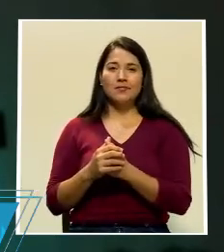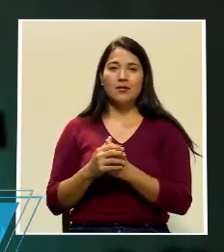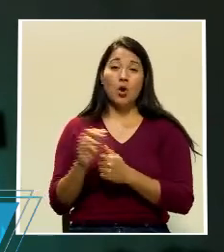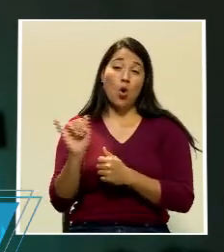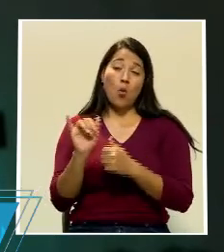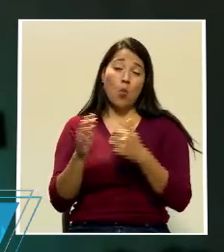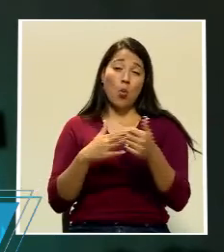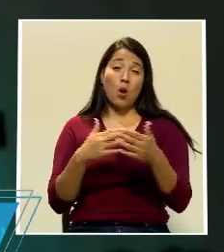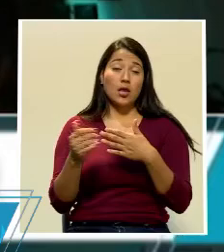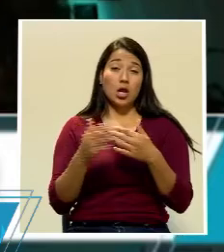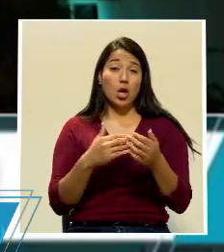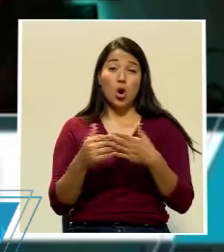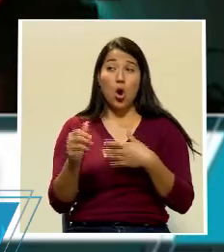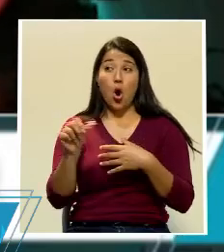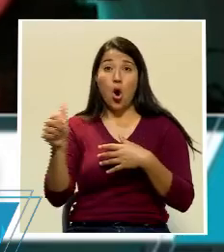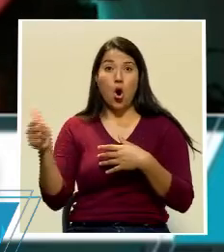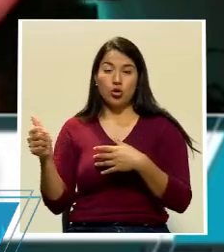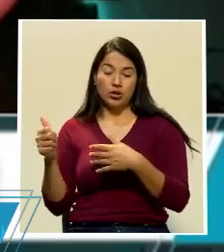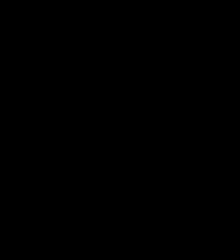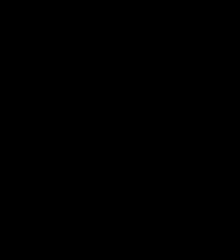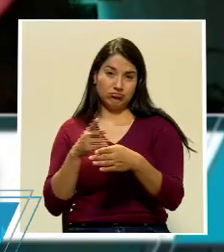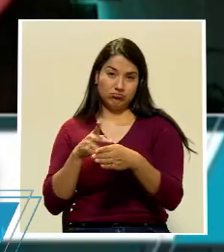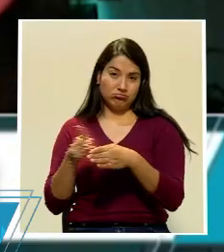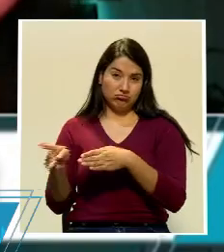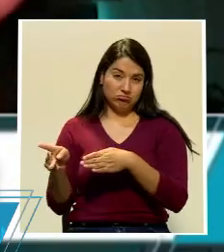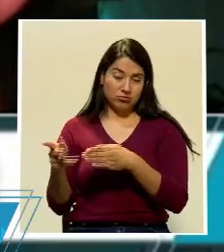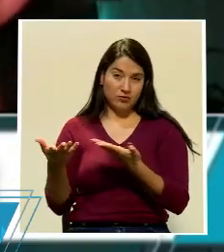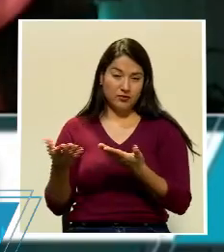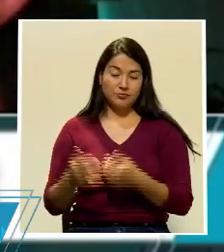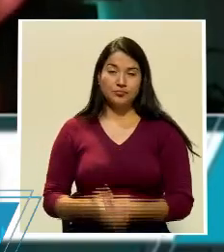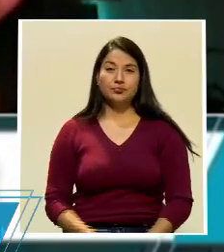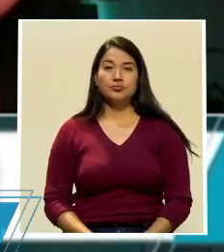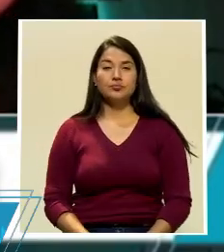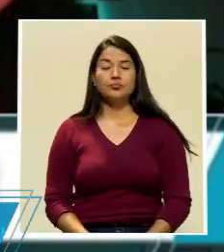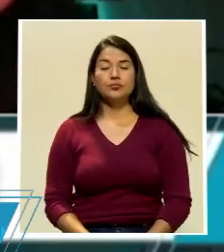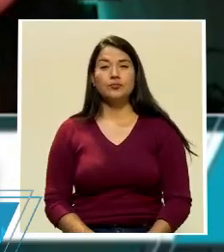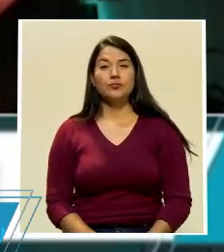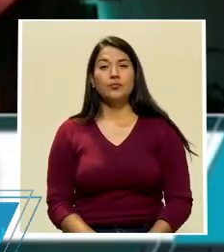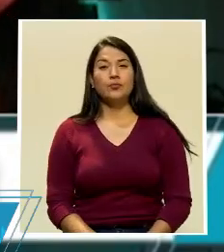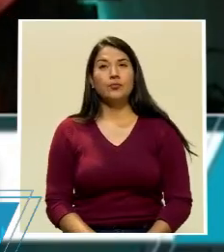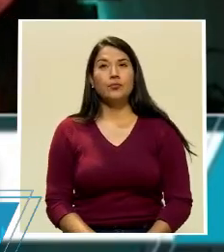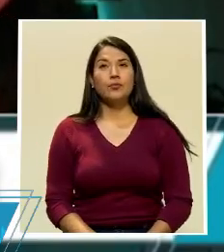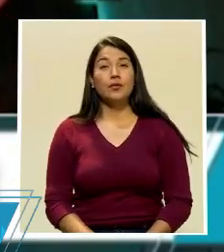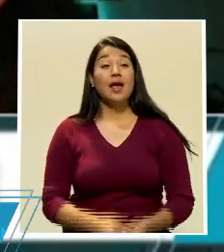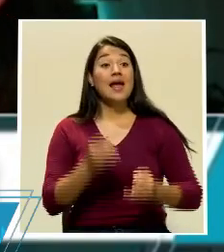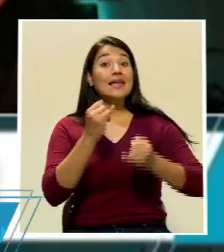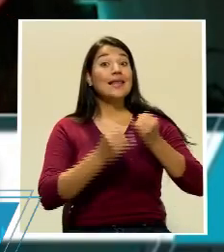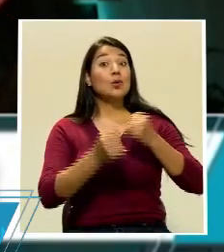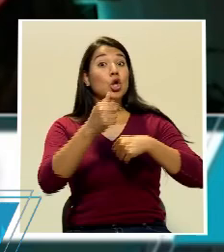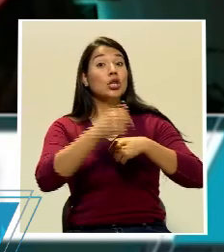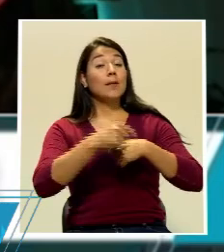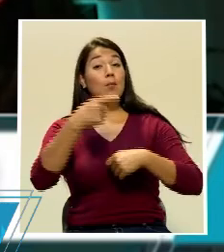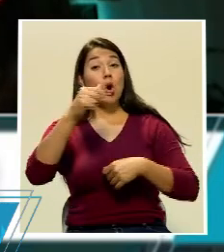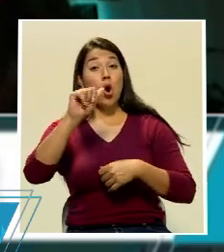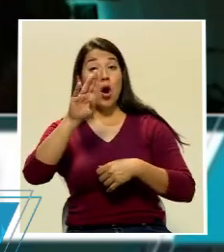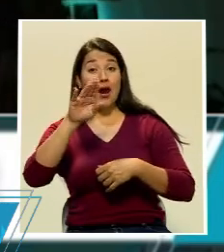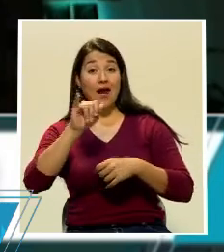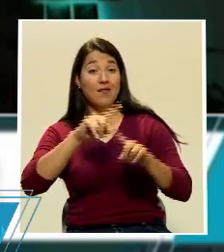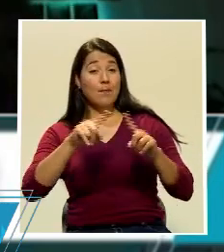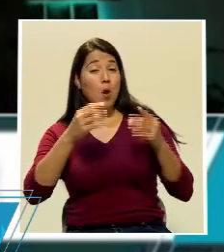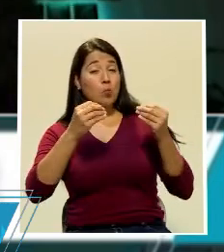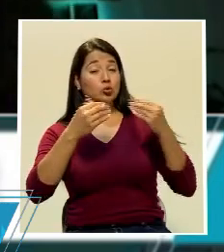cualquier cosa que se quiera profesionalizar o, bueno, es eso. Se nos acabó el tiempo, Gaby, pero te